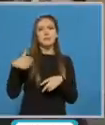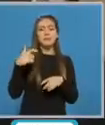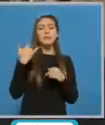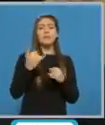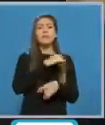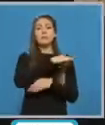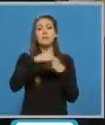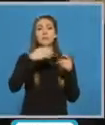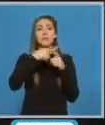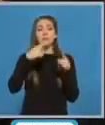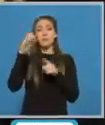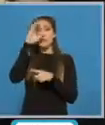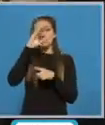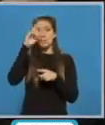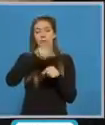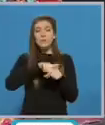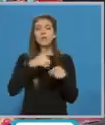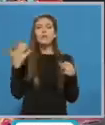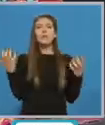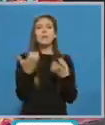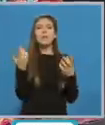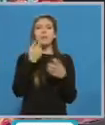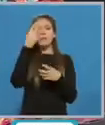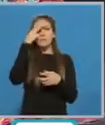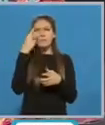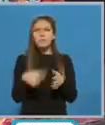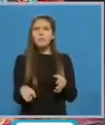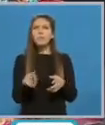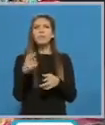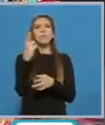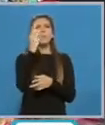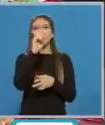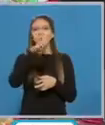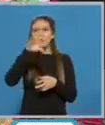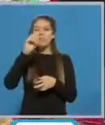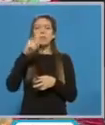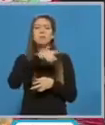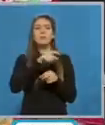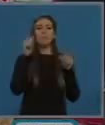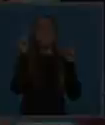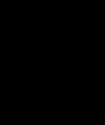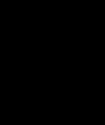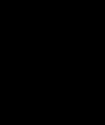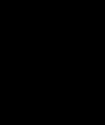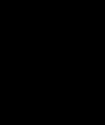diferencias culturales hacen que México sea único. Celebra con orgullo este mes patrio.